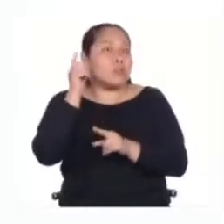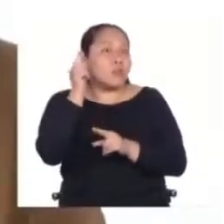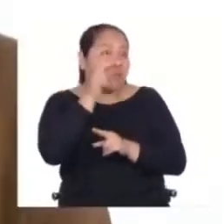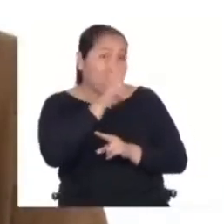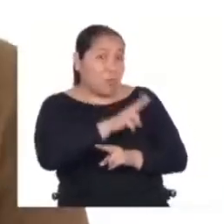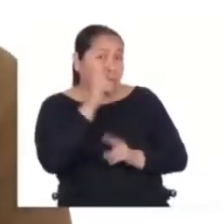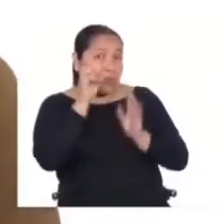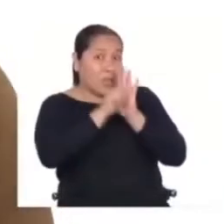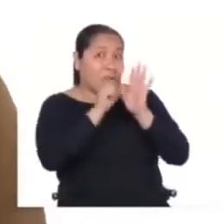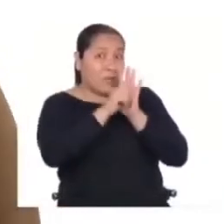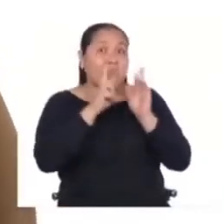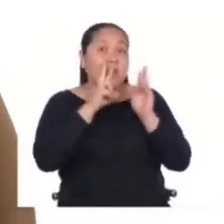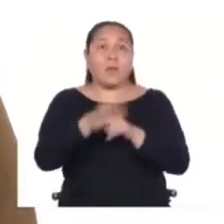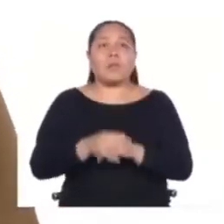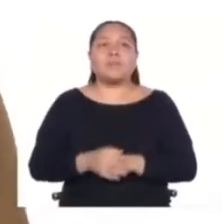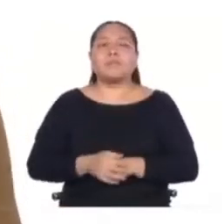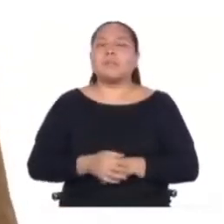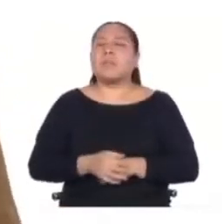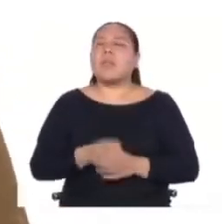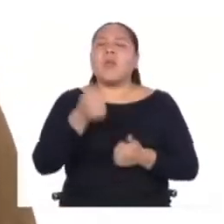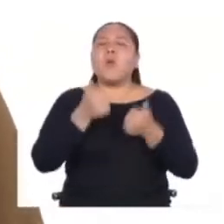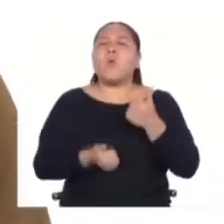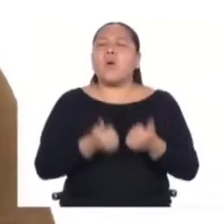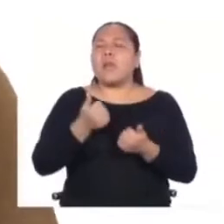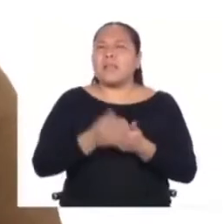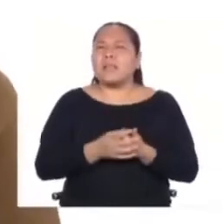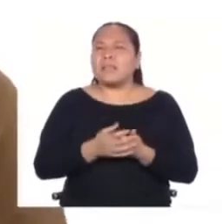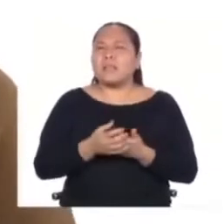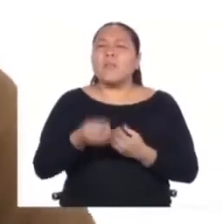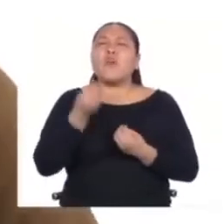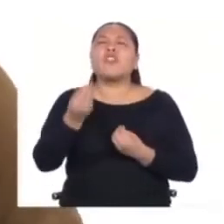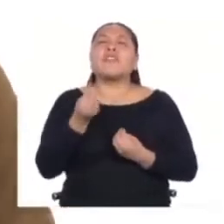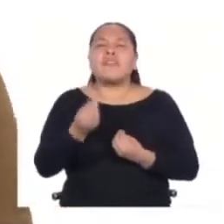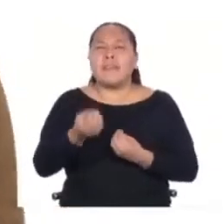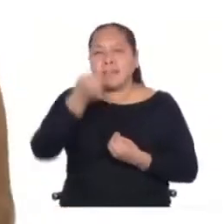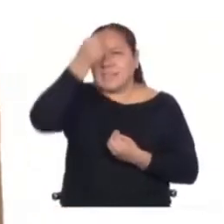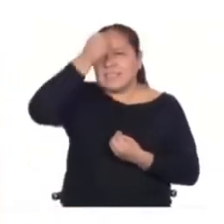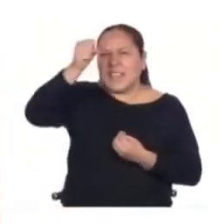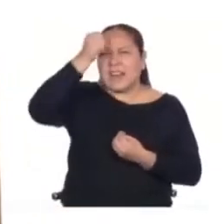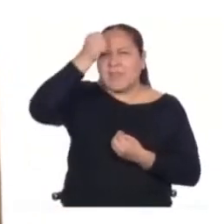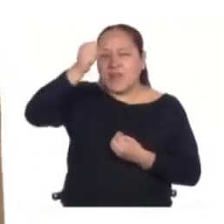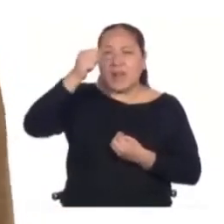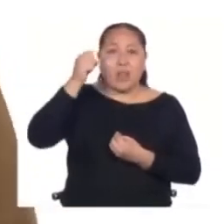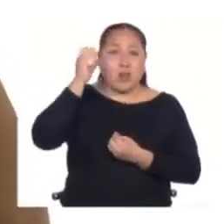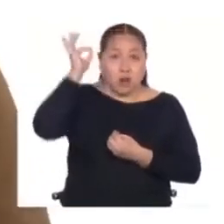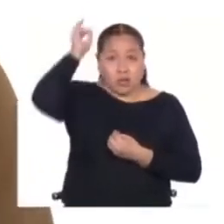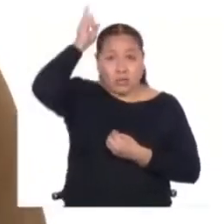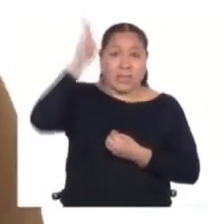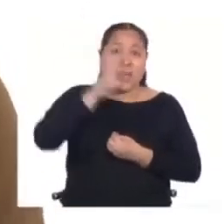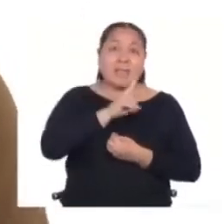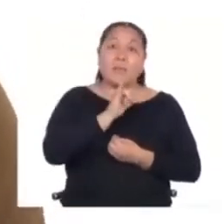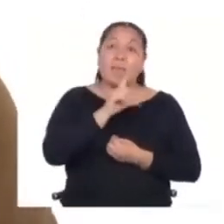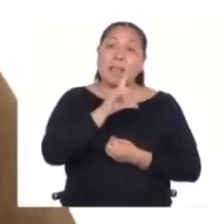video. ¿Cuáles fueron las causas y las consecuencias de la rebelión de los incas de Vilcabamba?